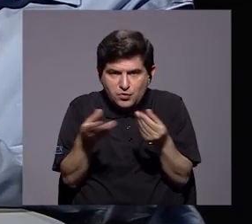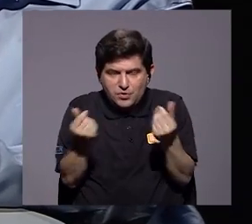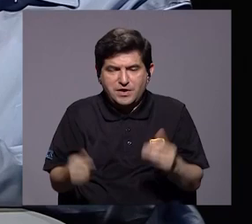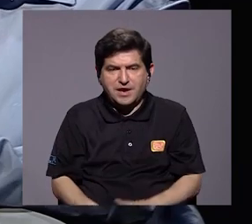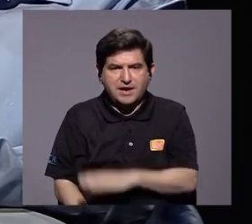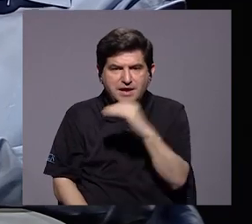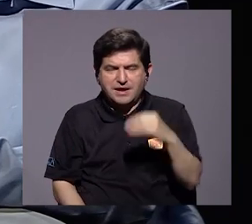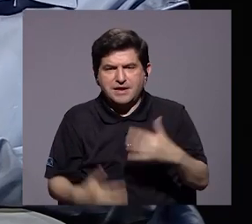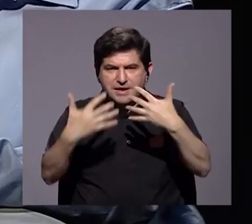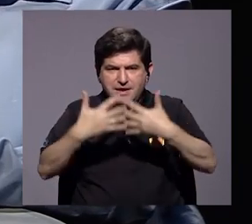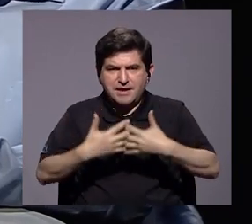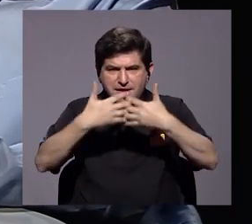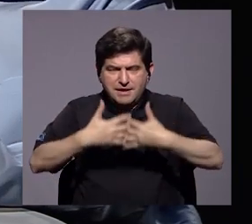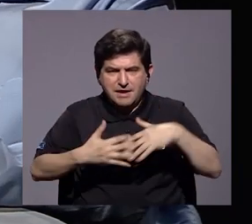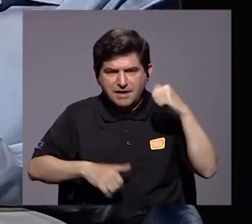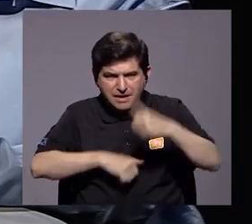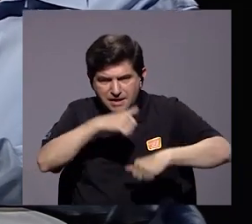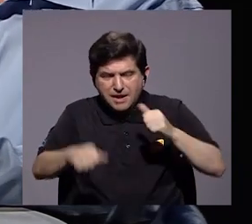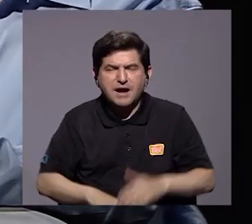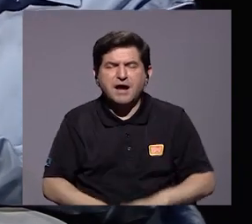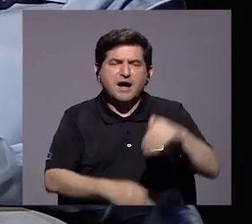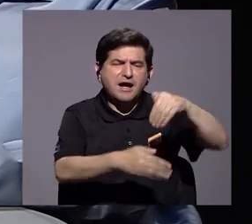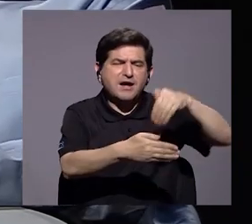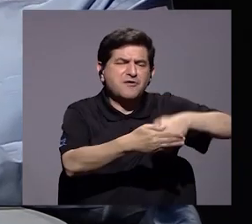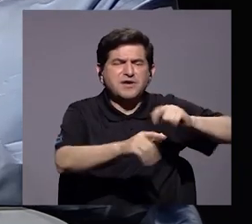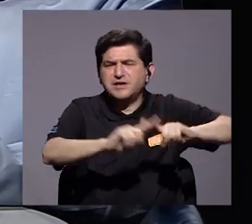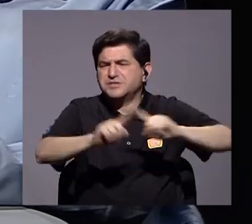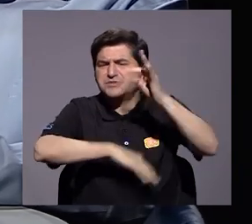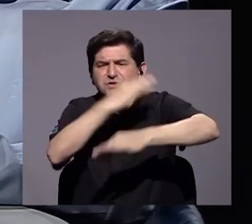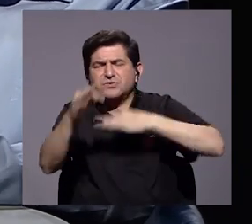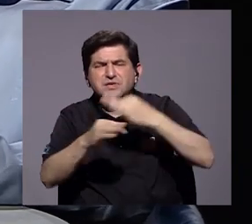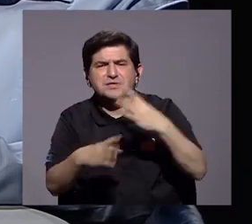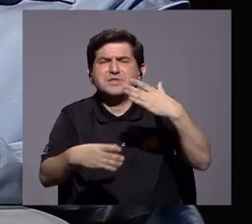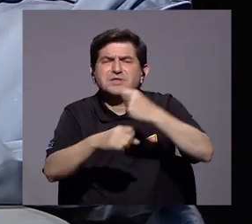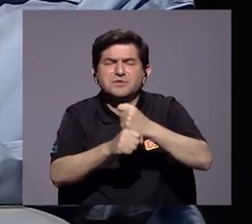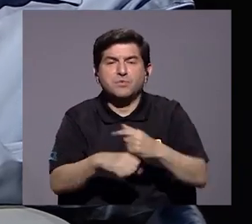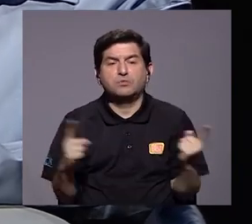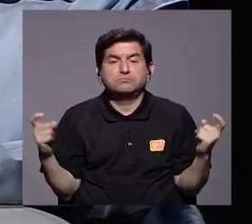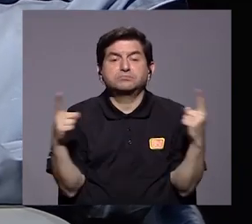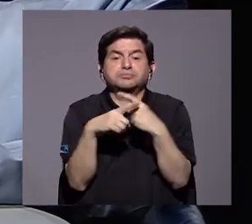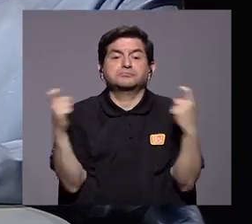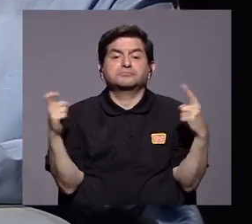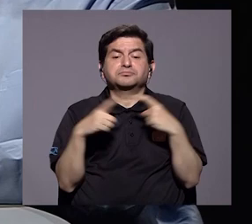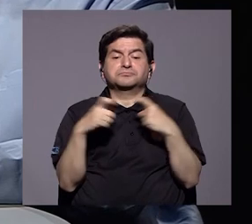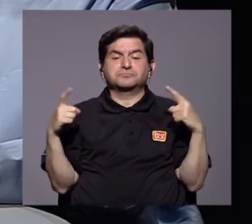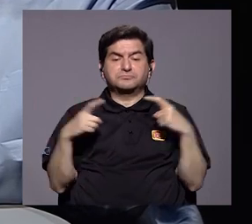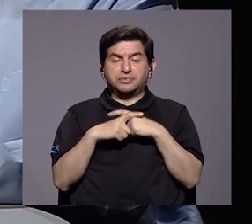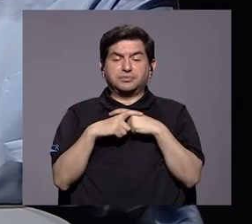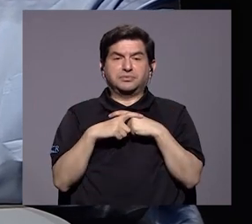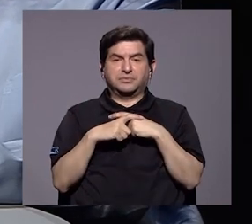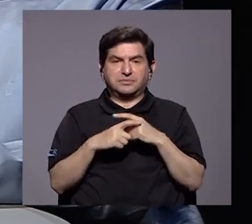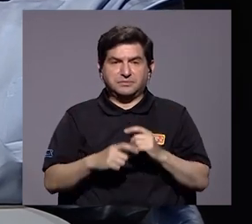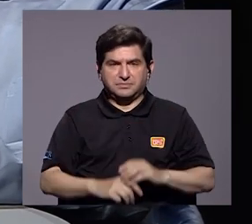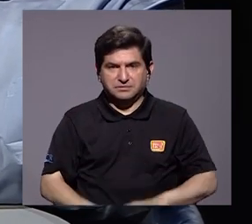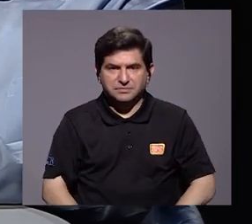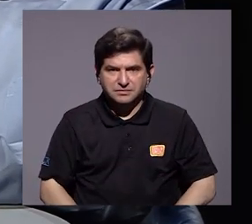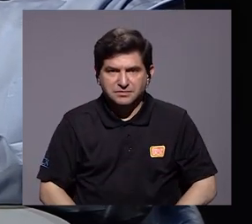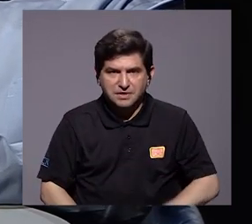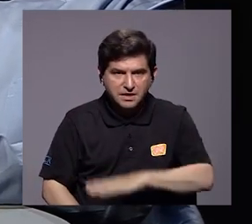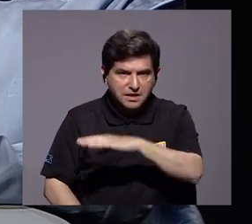y emprender registro de accionistas el registro del otro montón de complicaciones y por el otro